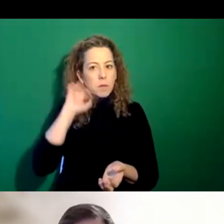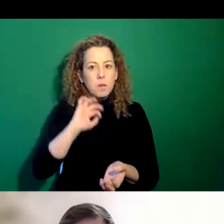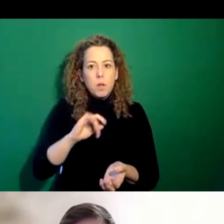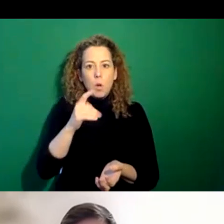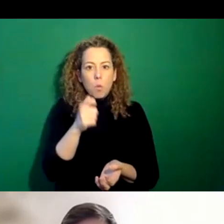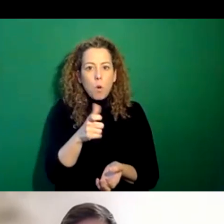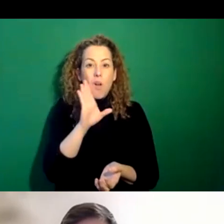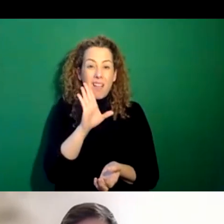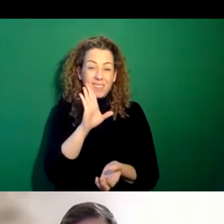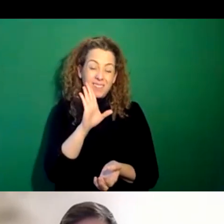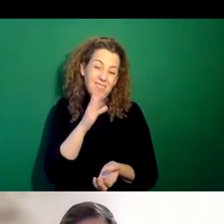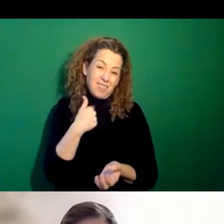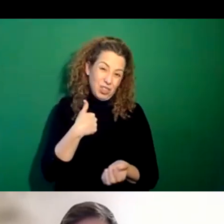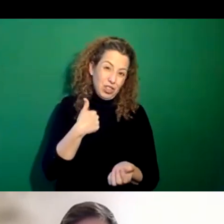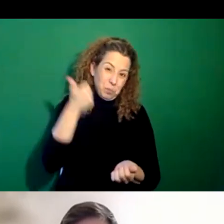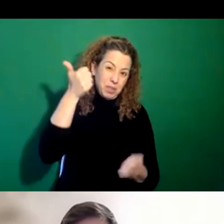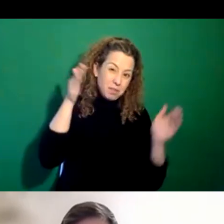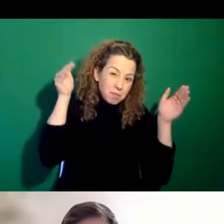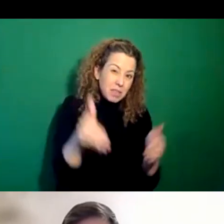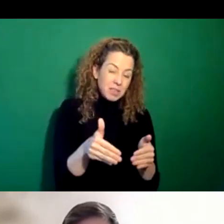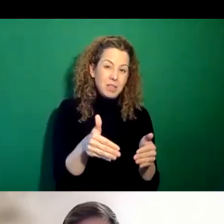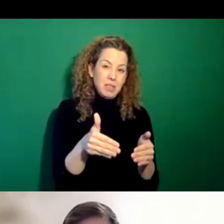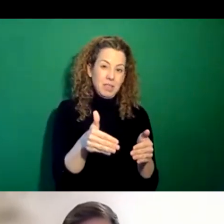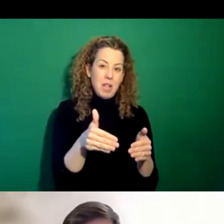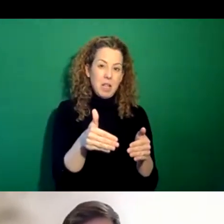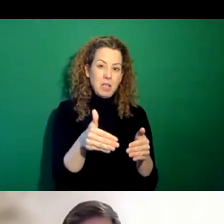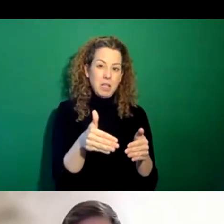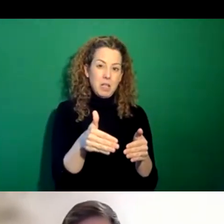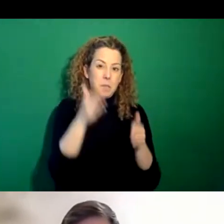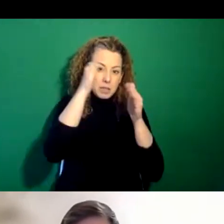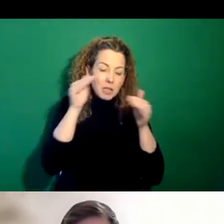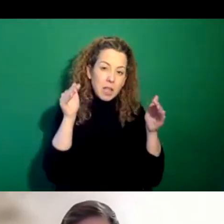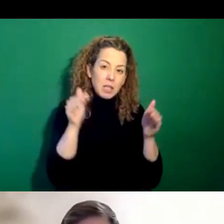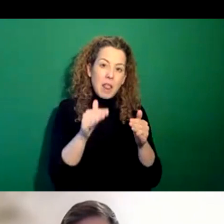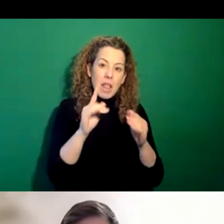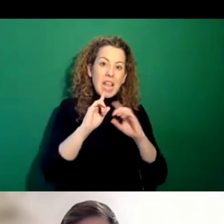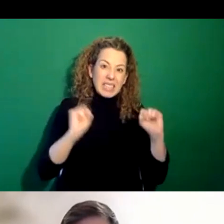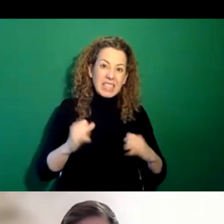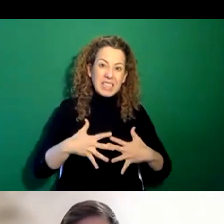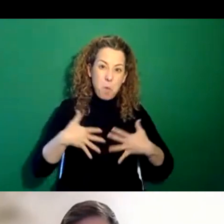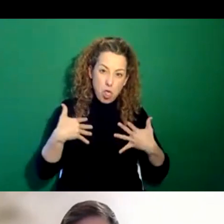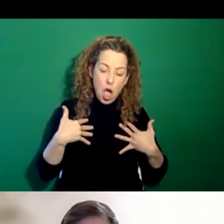hecho más centrada en las crisis emocionales,